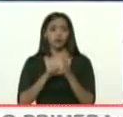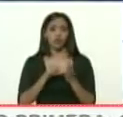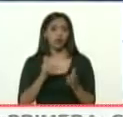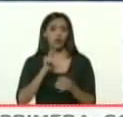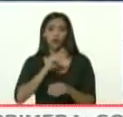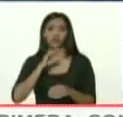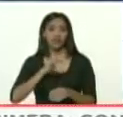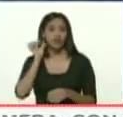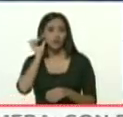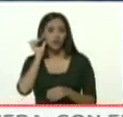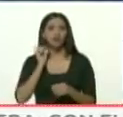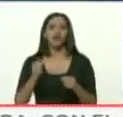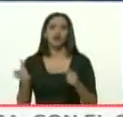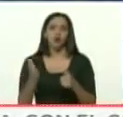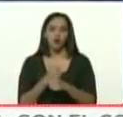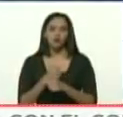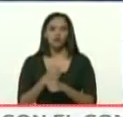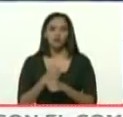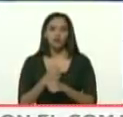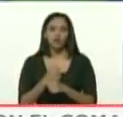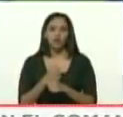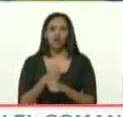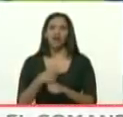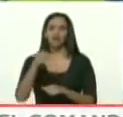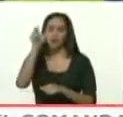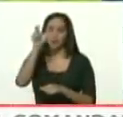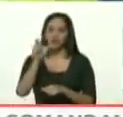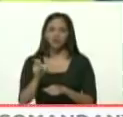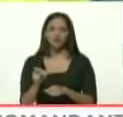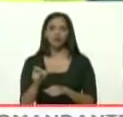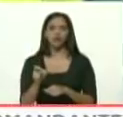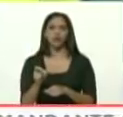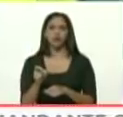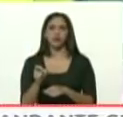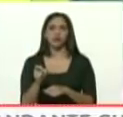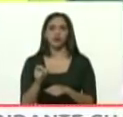se consiguió a este ciudadano,